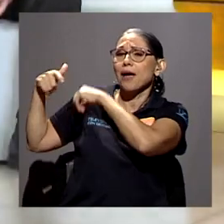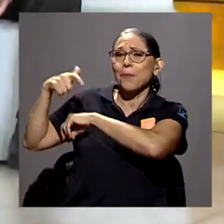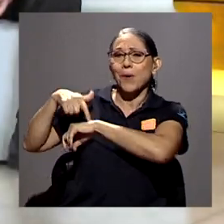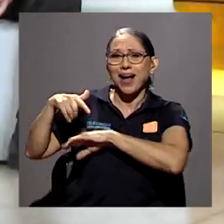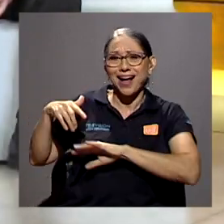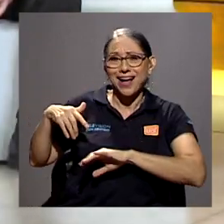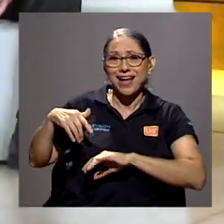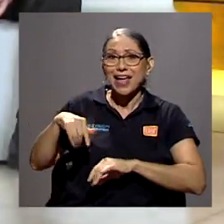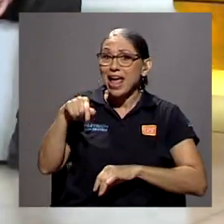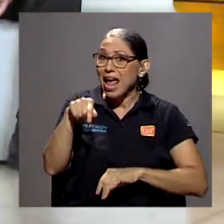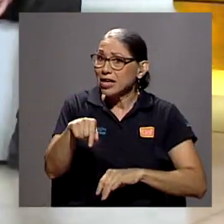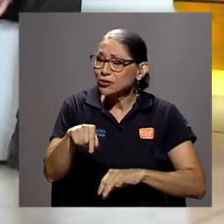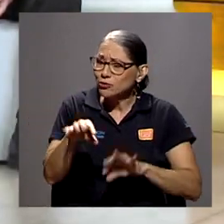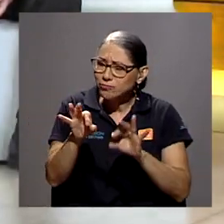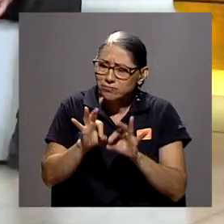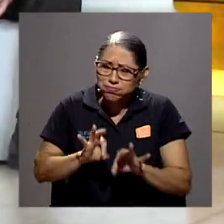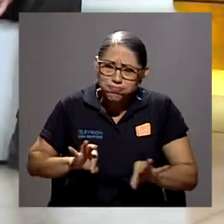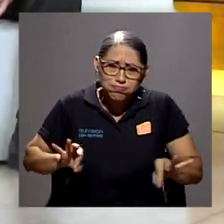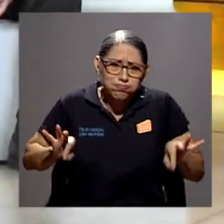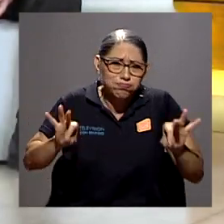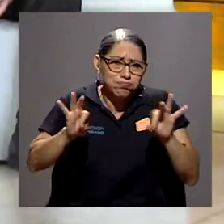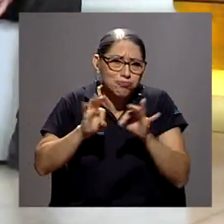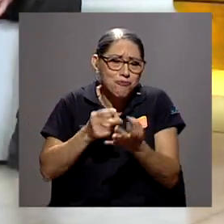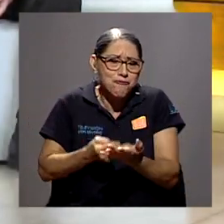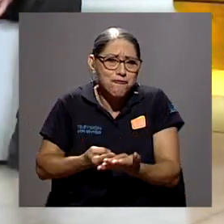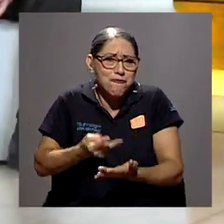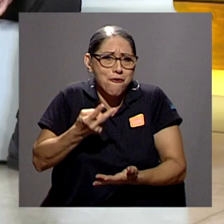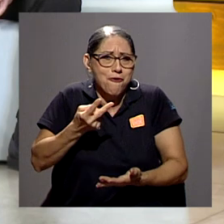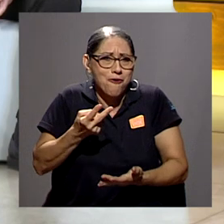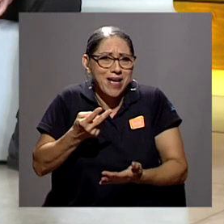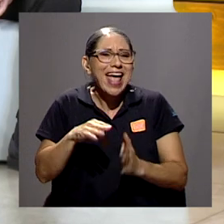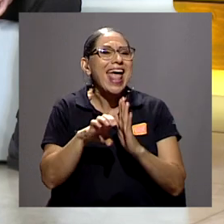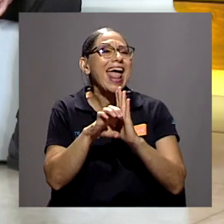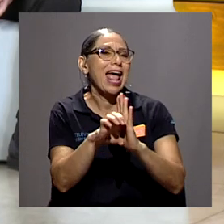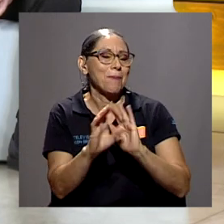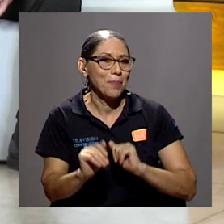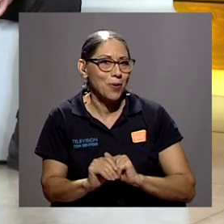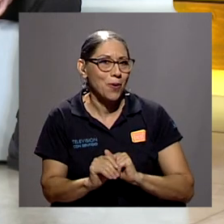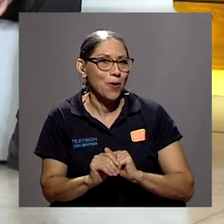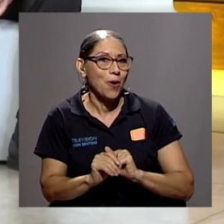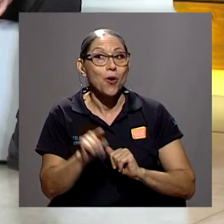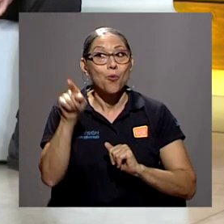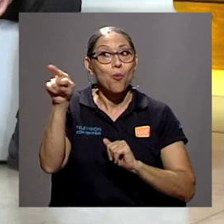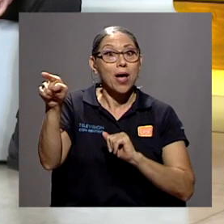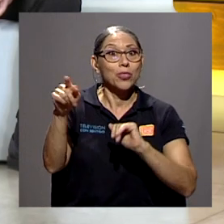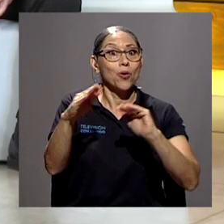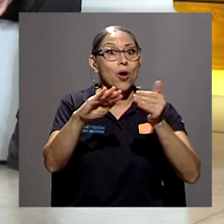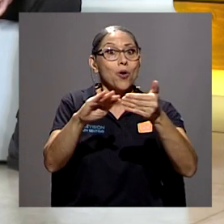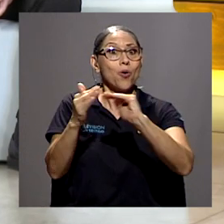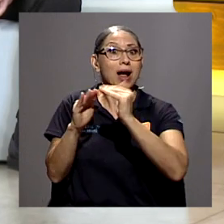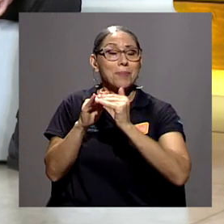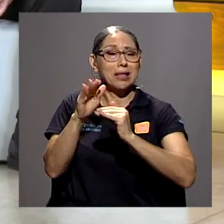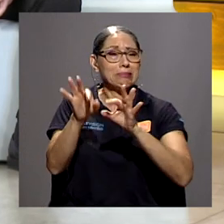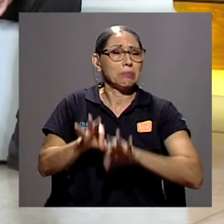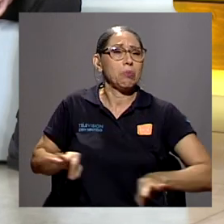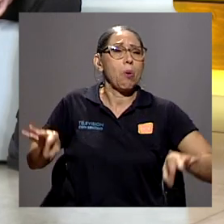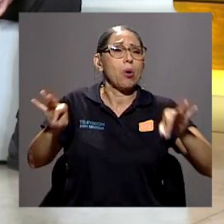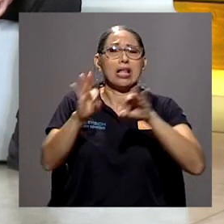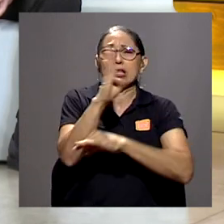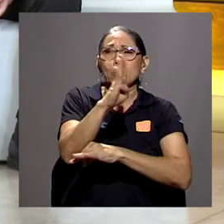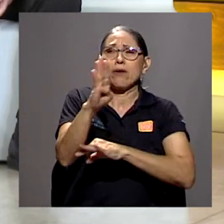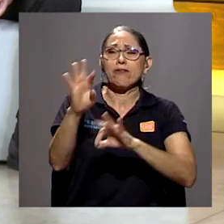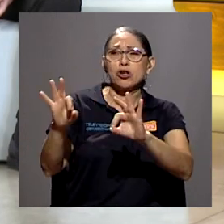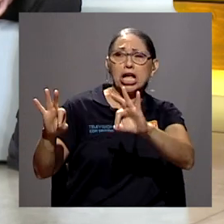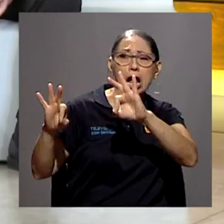esto tiene un valor tremendo verdad es como cuando se quema la biblioteca de alejandría y nos nos dejan como decía mi abuelito